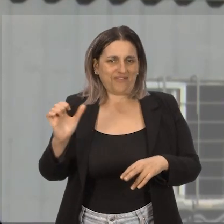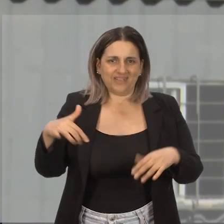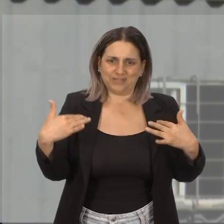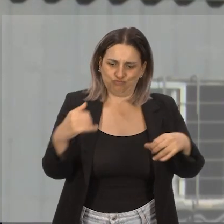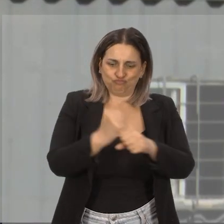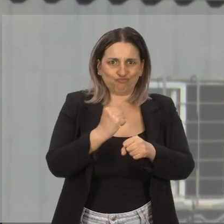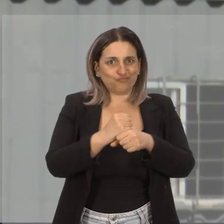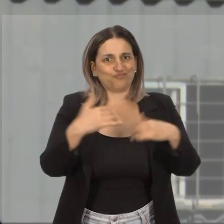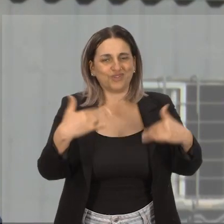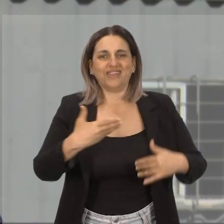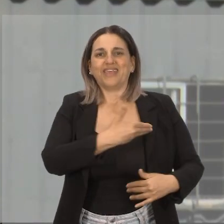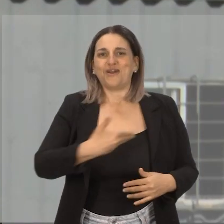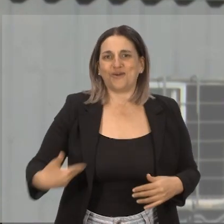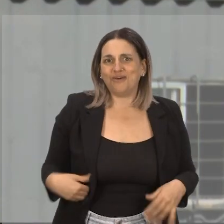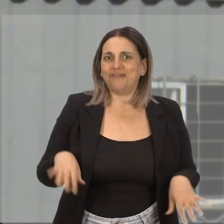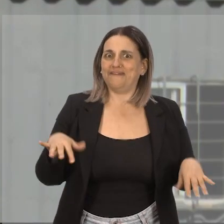a este gobierno.